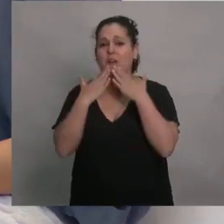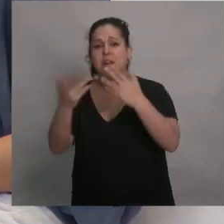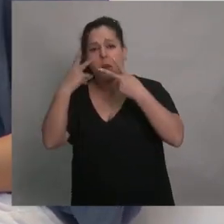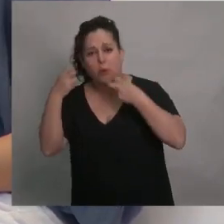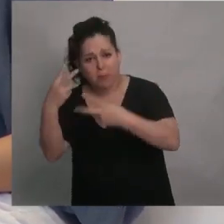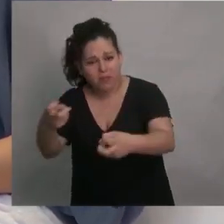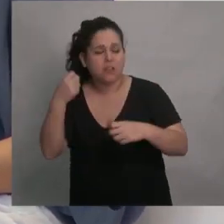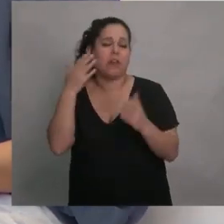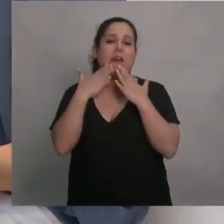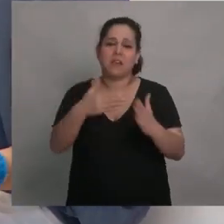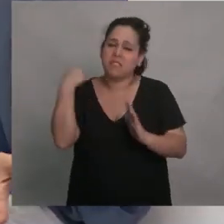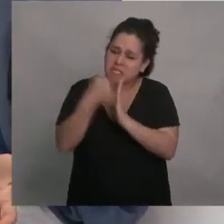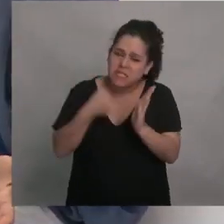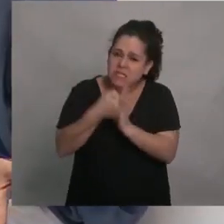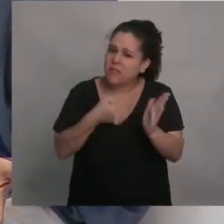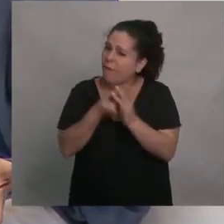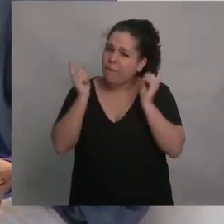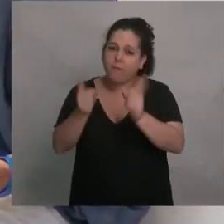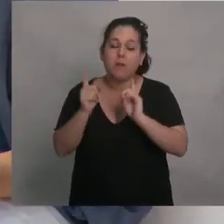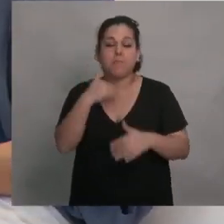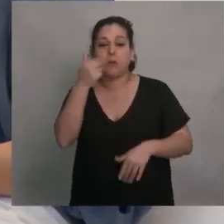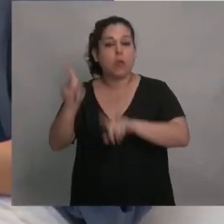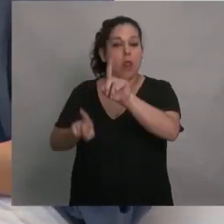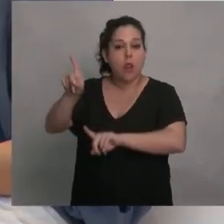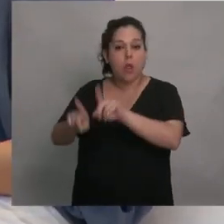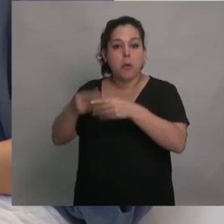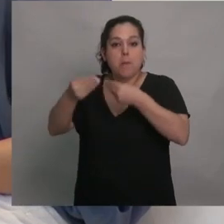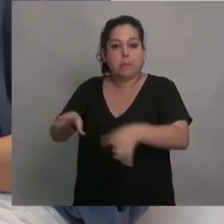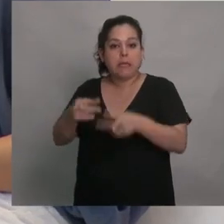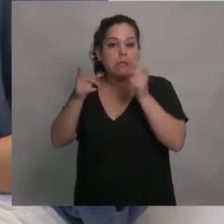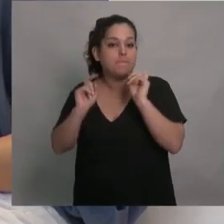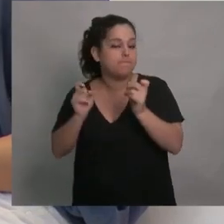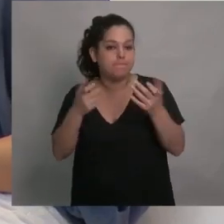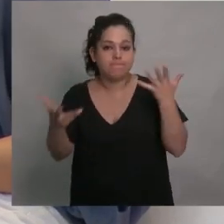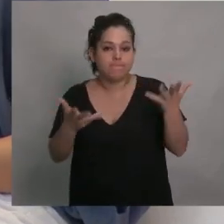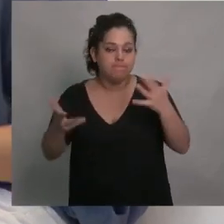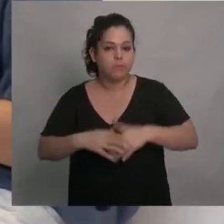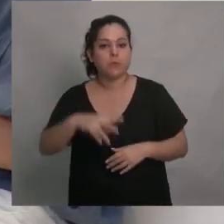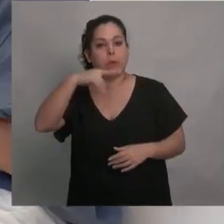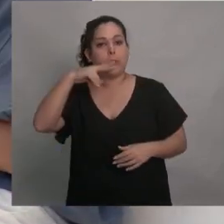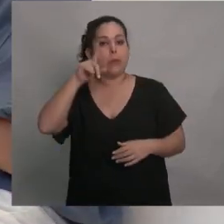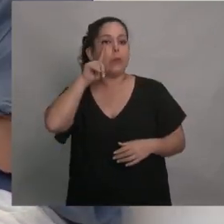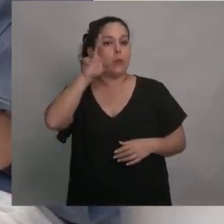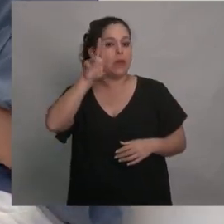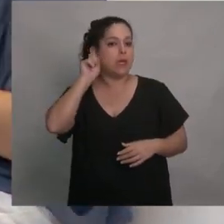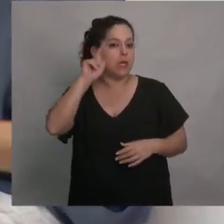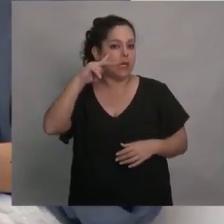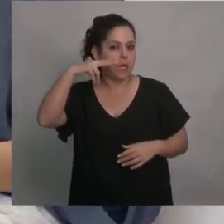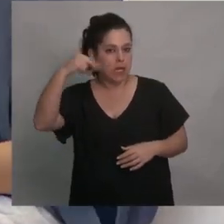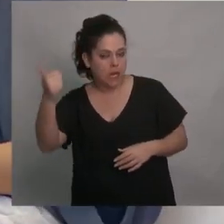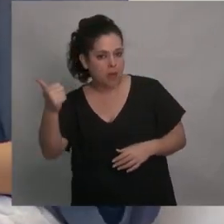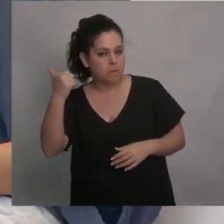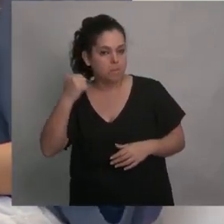vuestra militancia. No sé cuál de las dos quiere comenzar. ¿Virginia? Vamos a tirar un